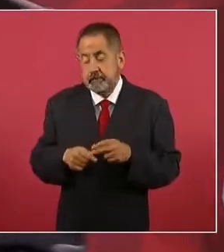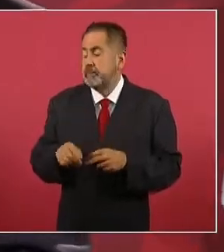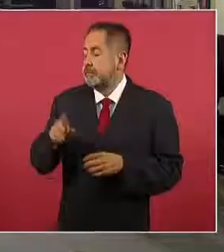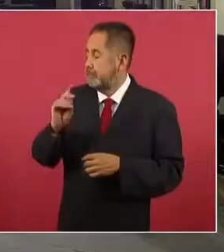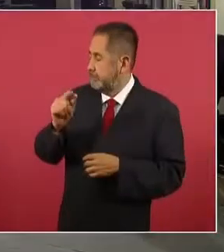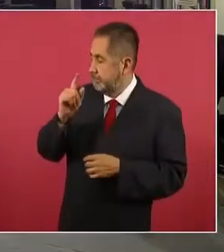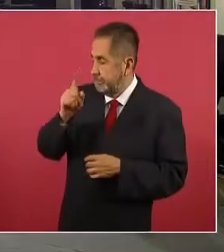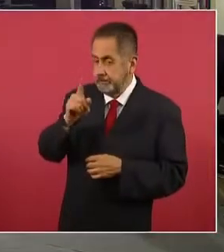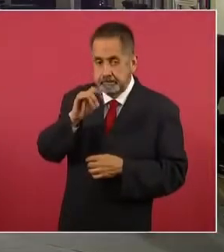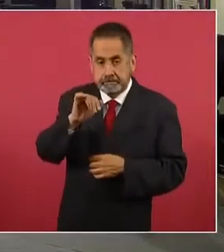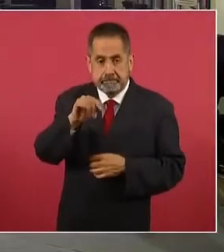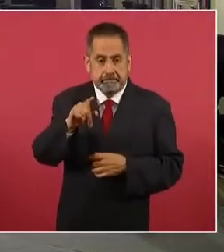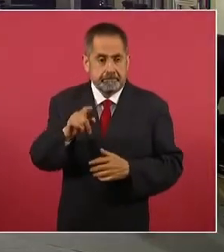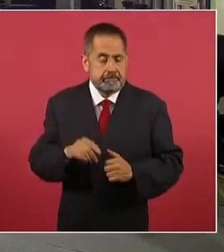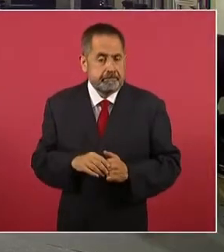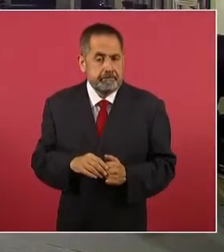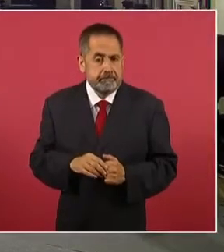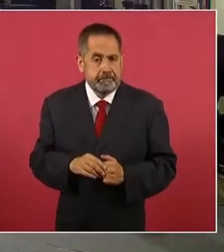Sí,